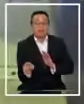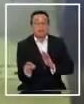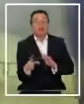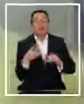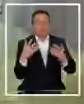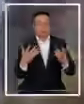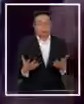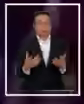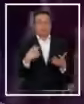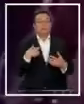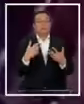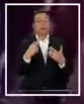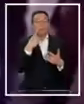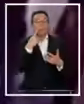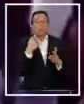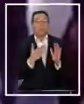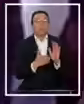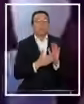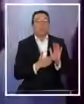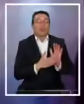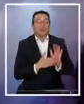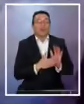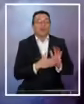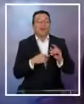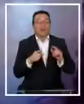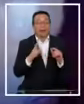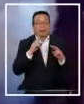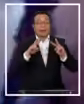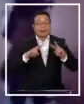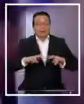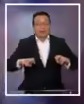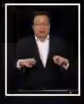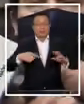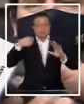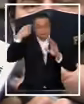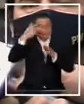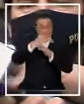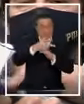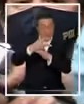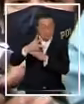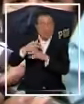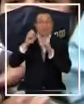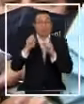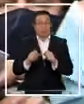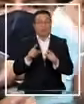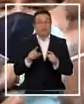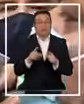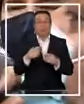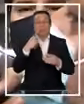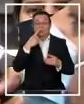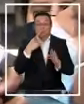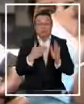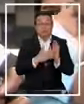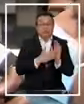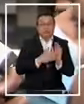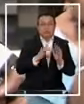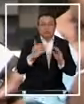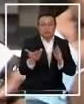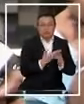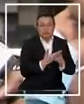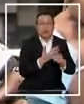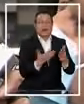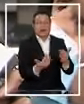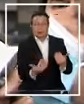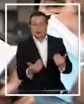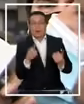la recolección de evidencias, así como también la revisión de cámaras que puedan haber registrado el hecho, el empadronamiento y todas las gestiones que sean